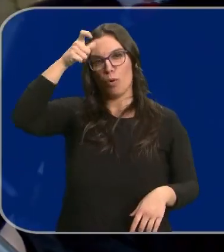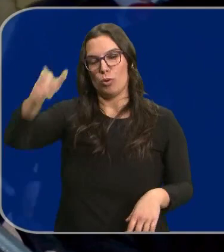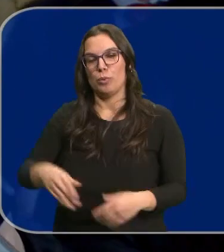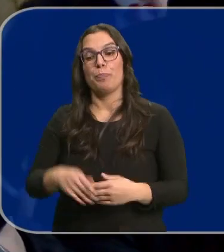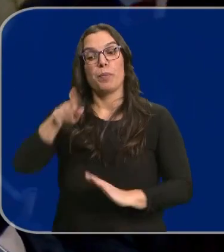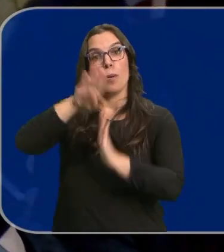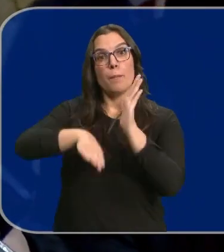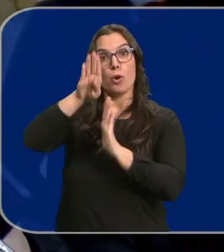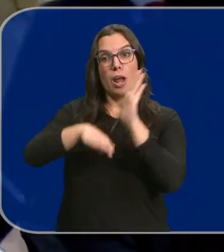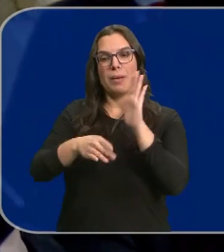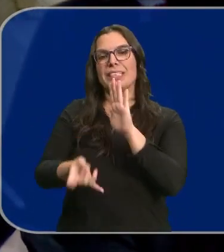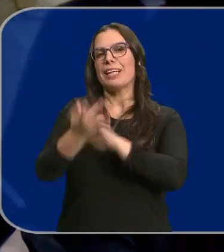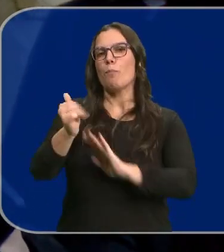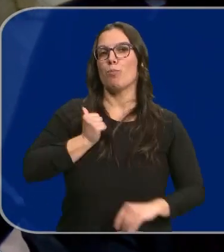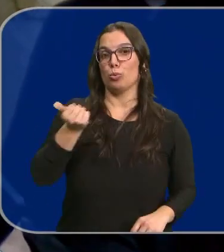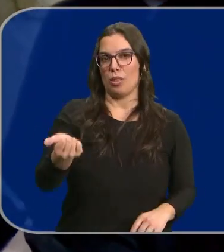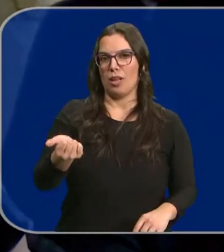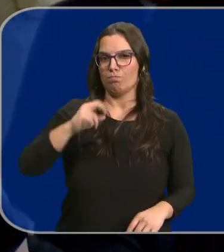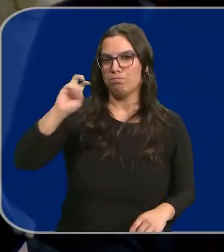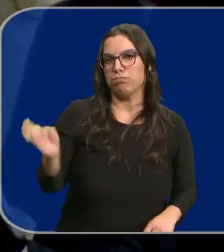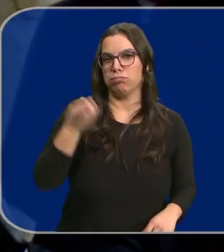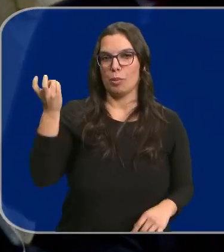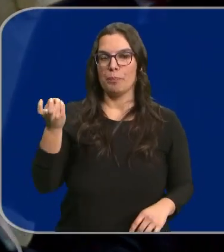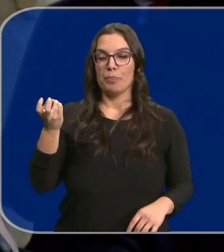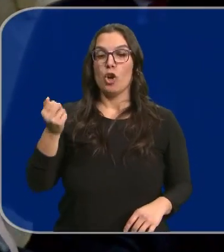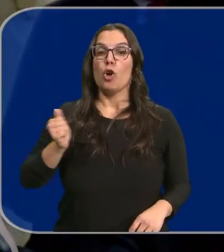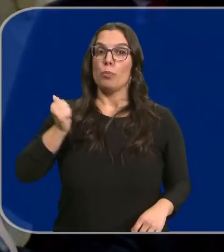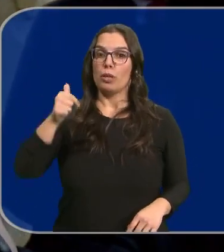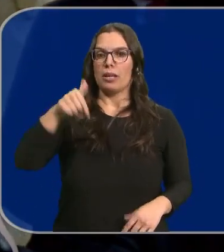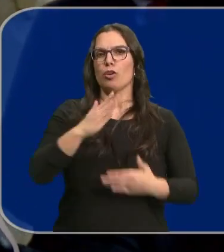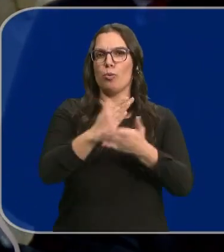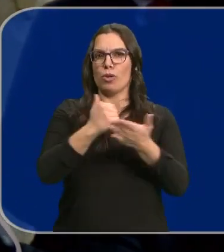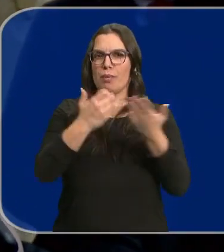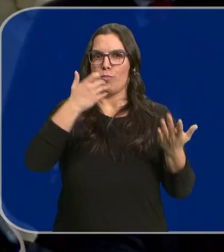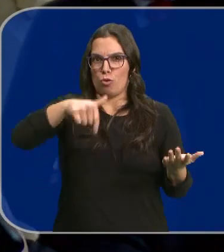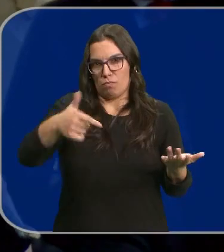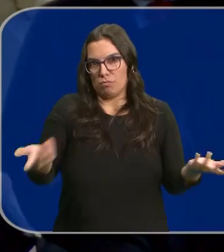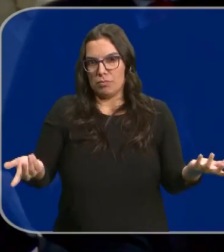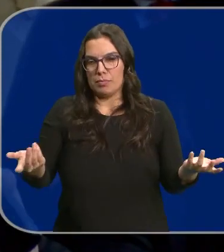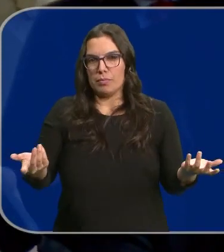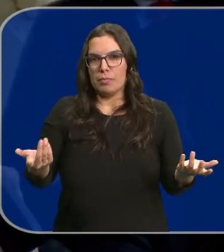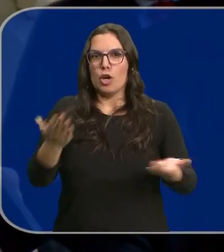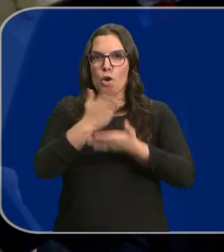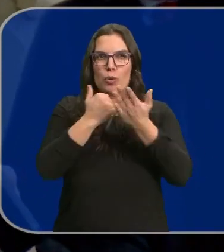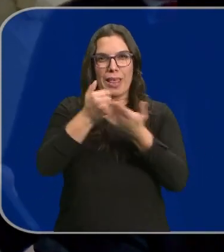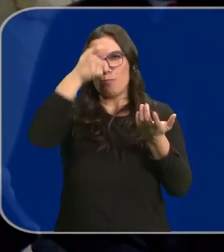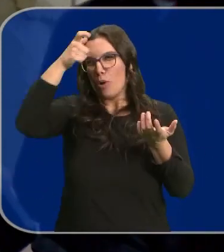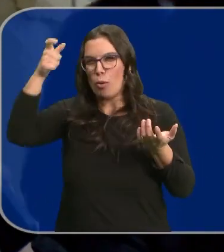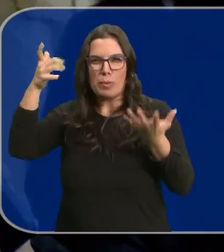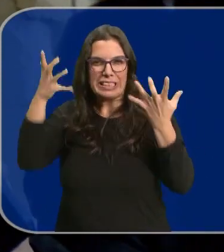Es un programa que genera oportunidades en una comunidad como la nuestra, en una comunidad tan